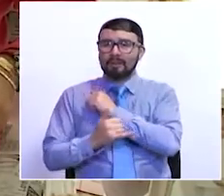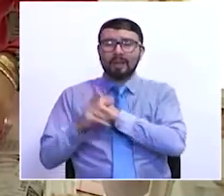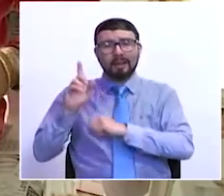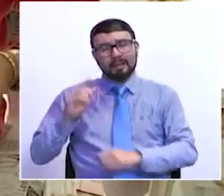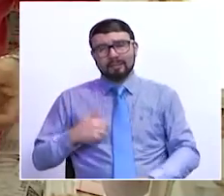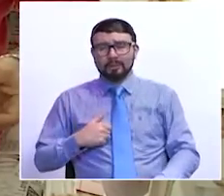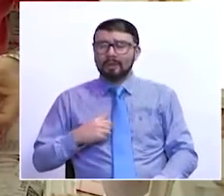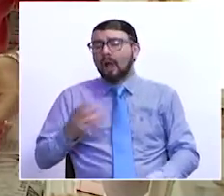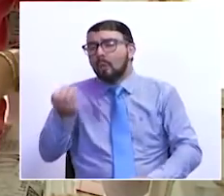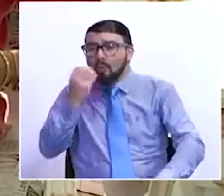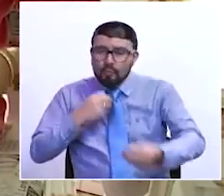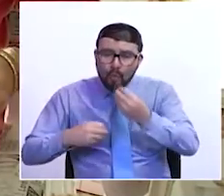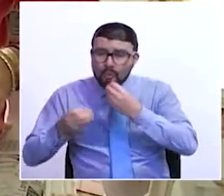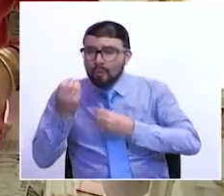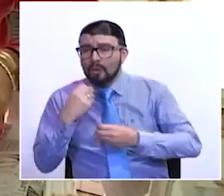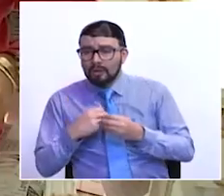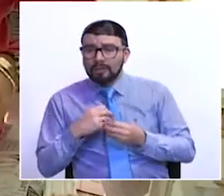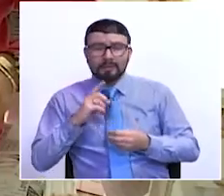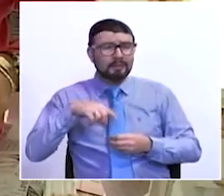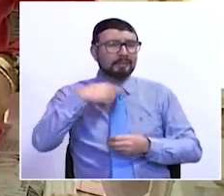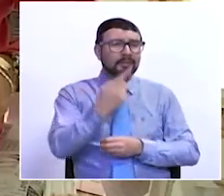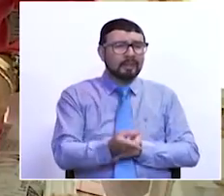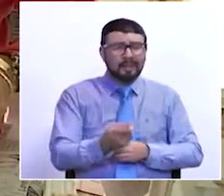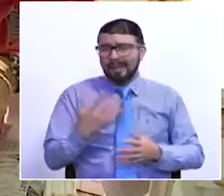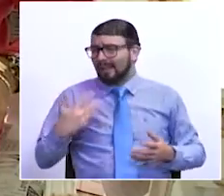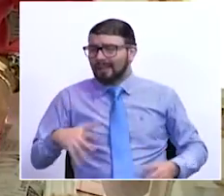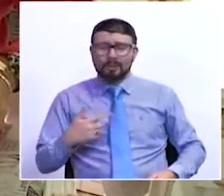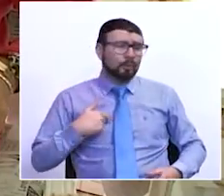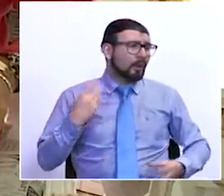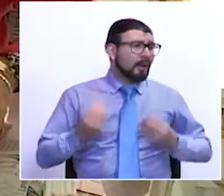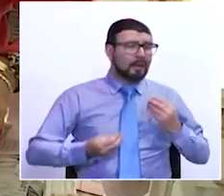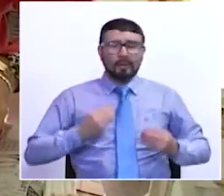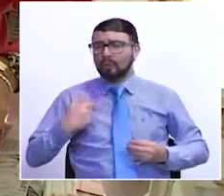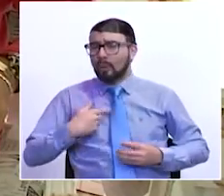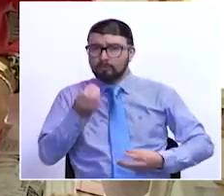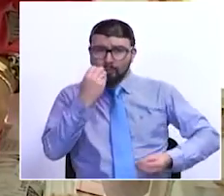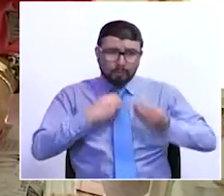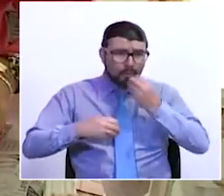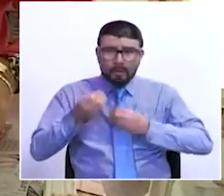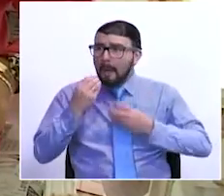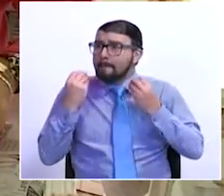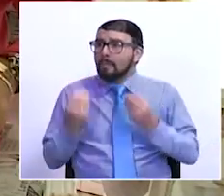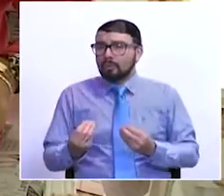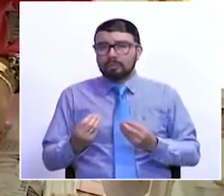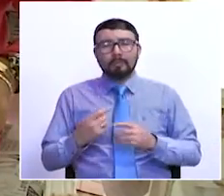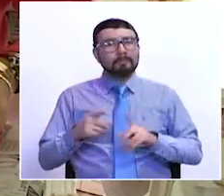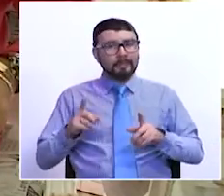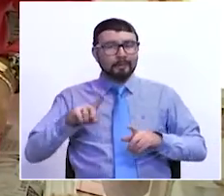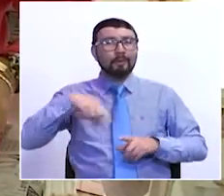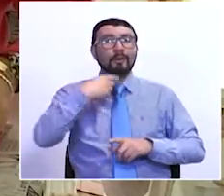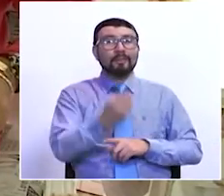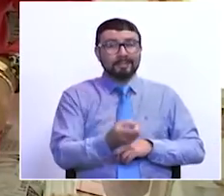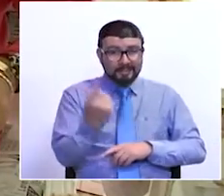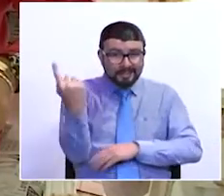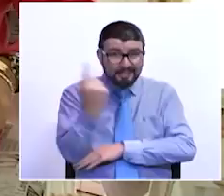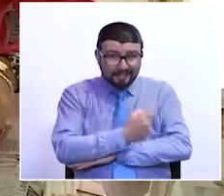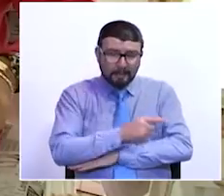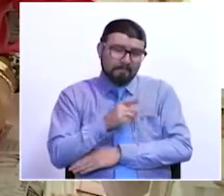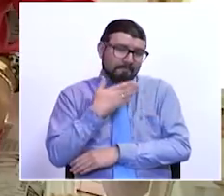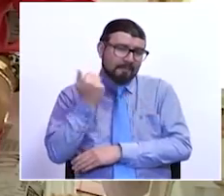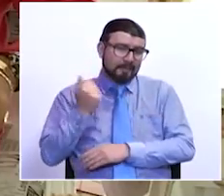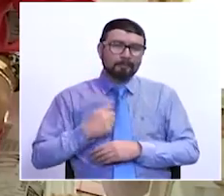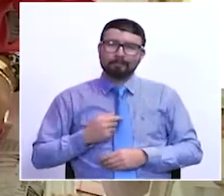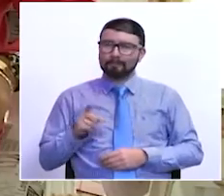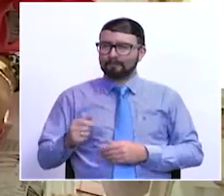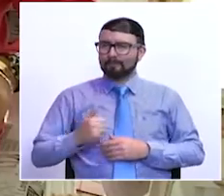pero hay mucho que hacer para ese otro día, hijo. Así es, padre. Bueno, aprovecho entonces para darle un saludo